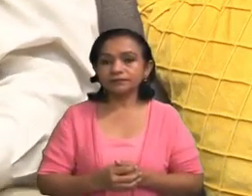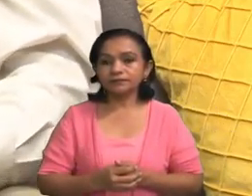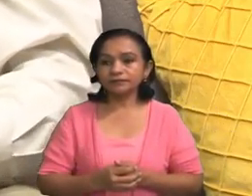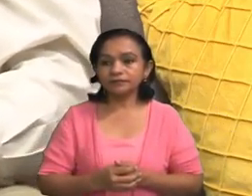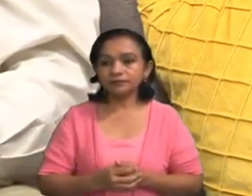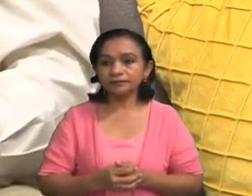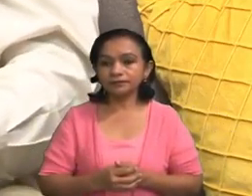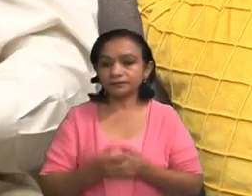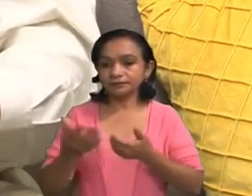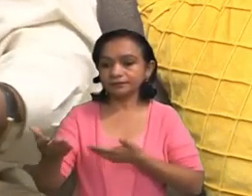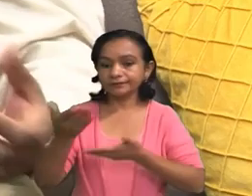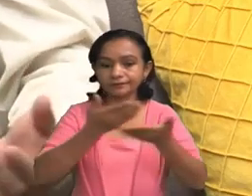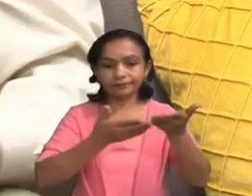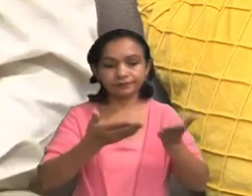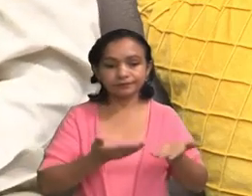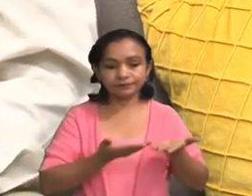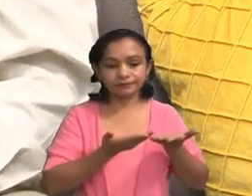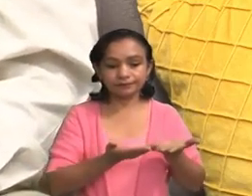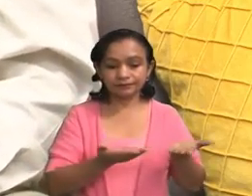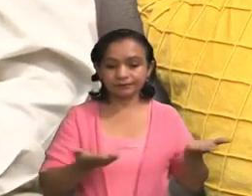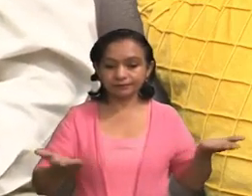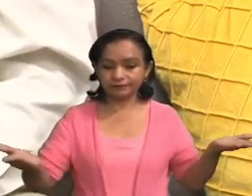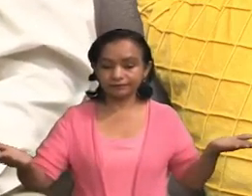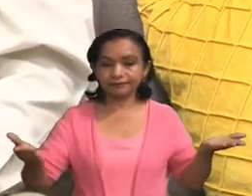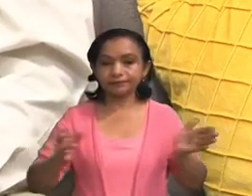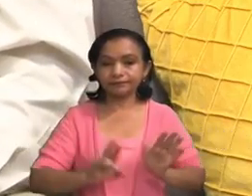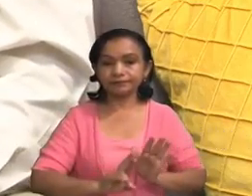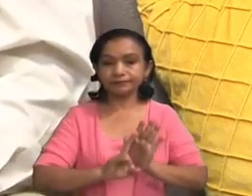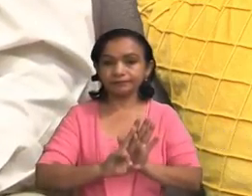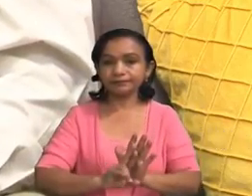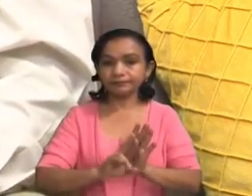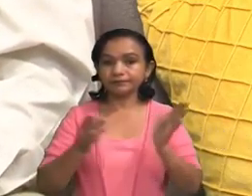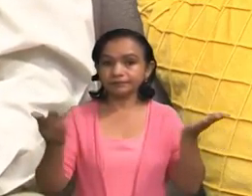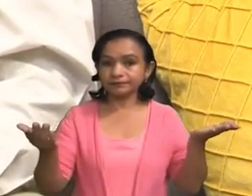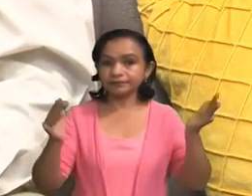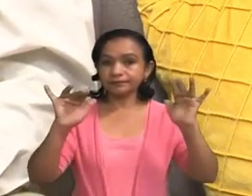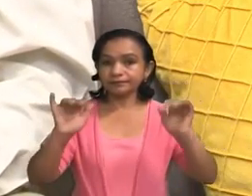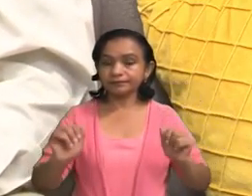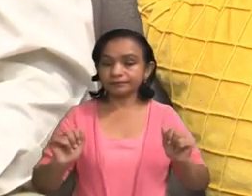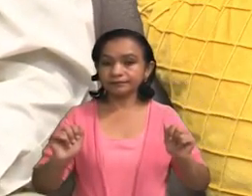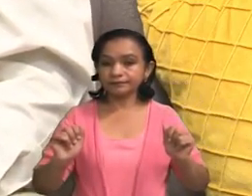se comparte o se enseña, digamos, los resultados